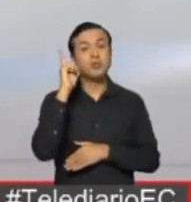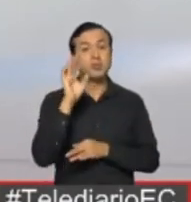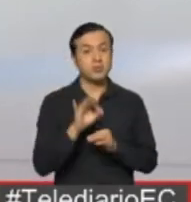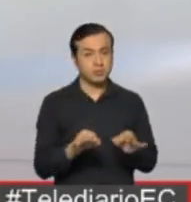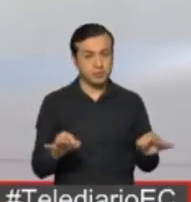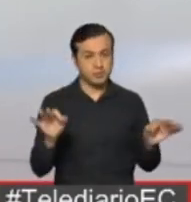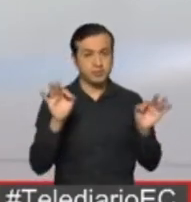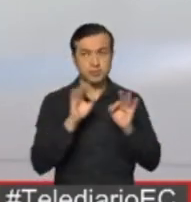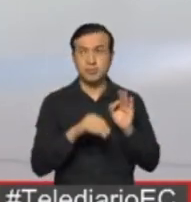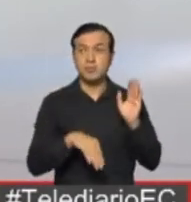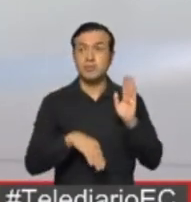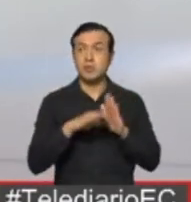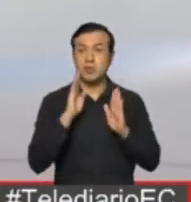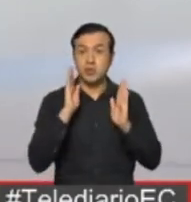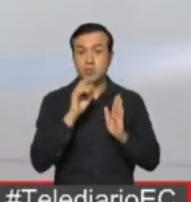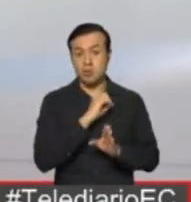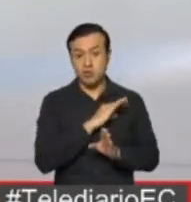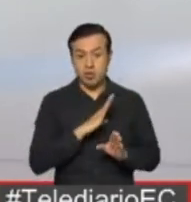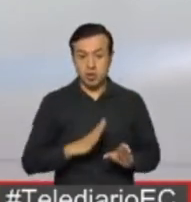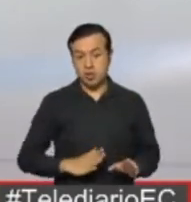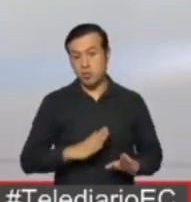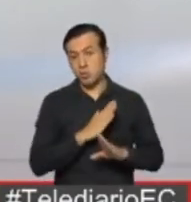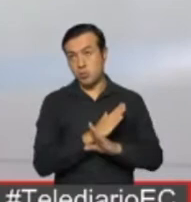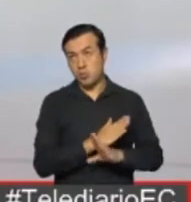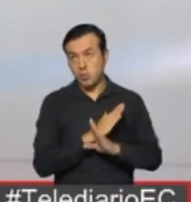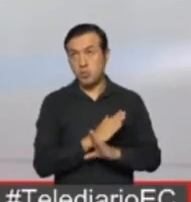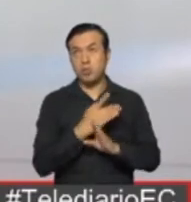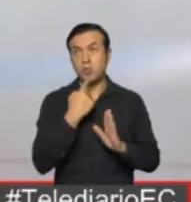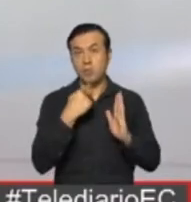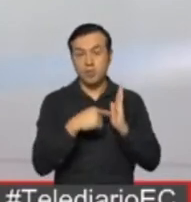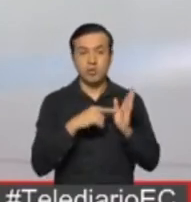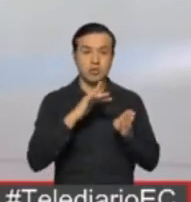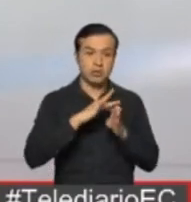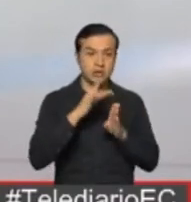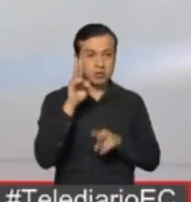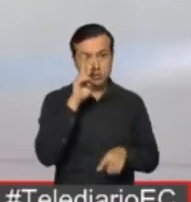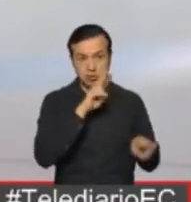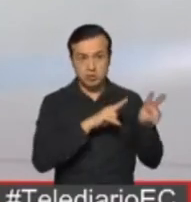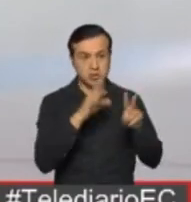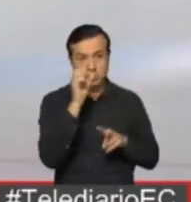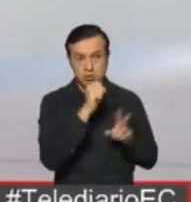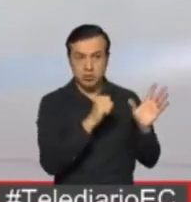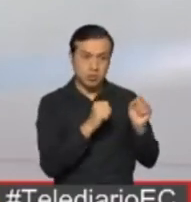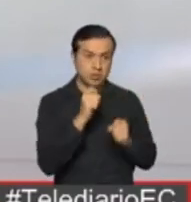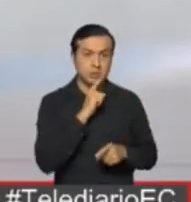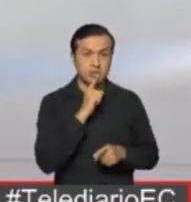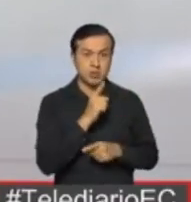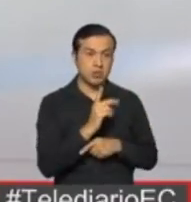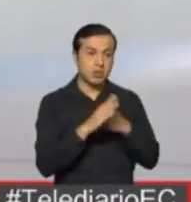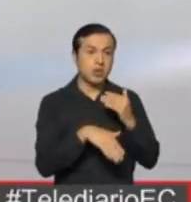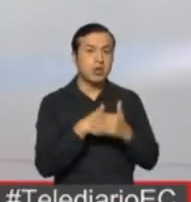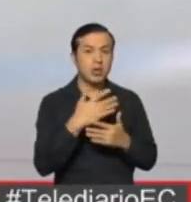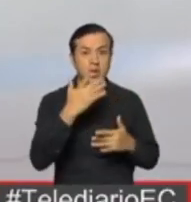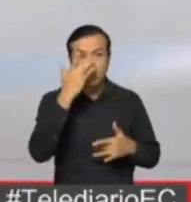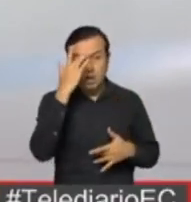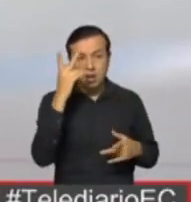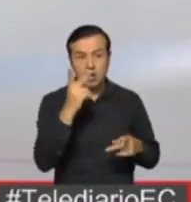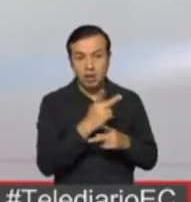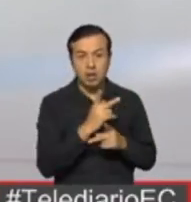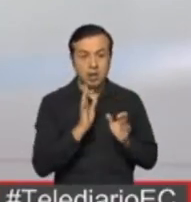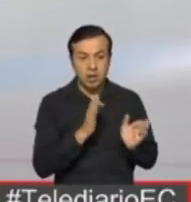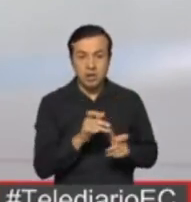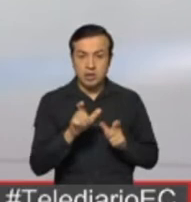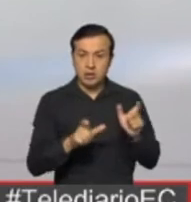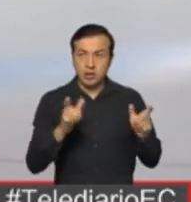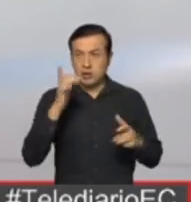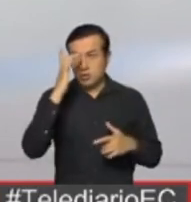hacer más hincapié lo que es la prevención determinar factores de riesgo para que justamente no tengamos que llegar a ese extremo de tratar a